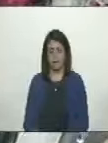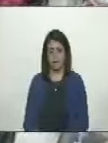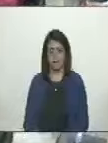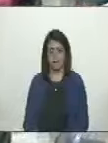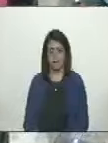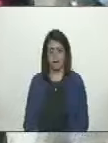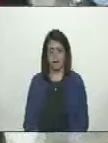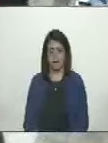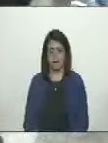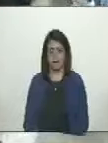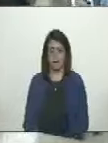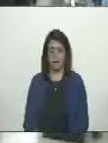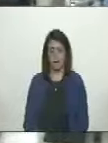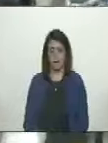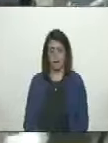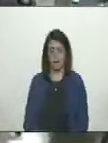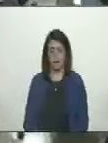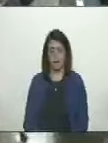Gracias.